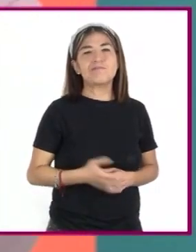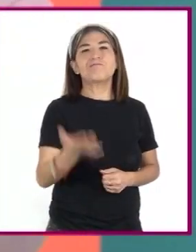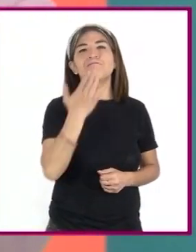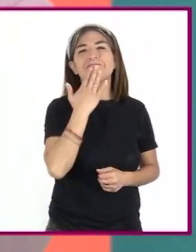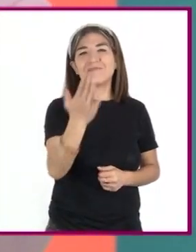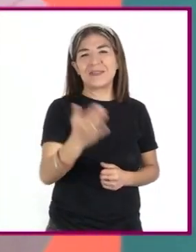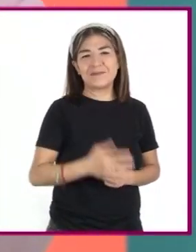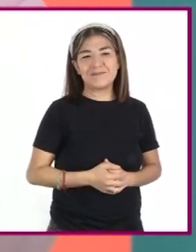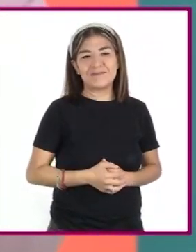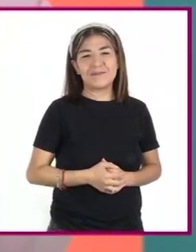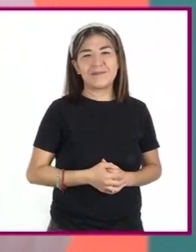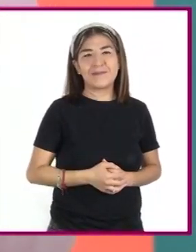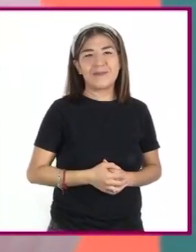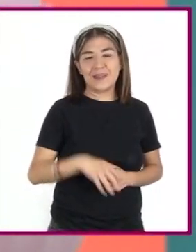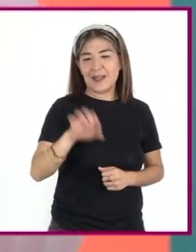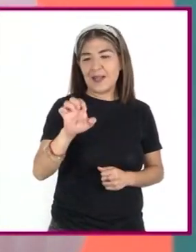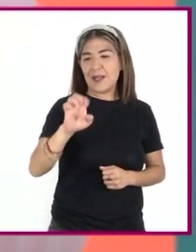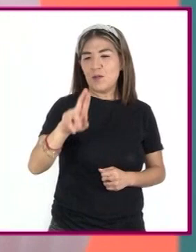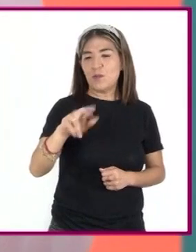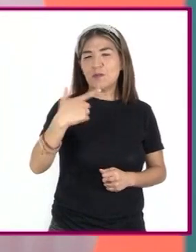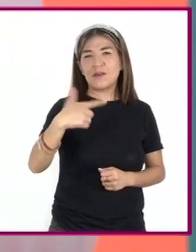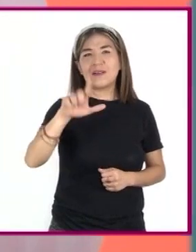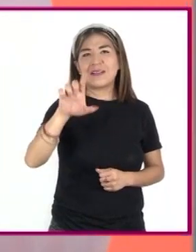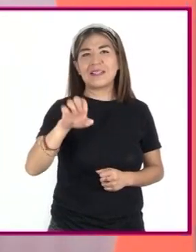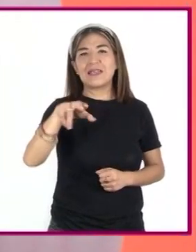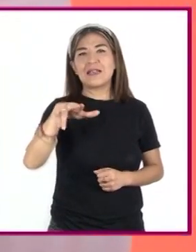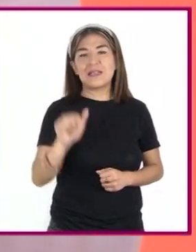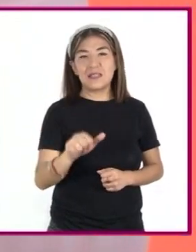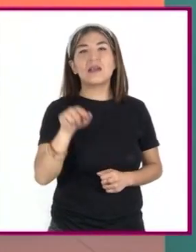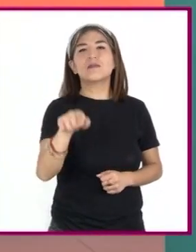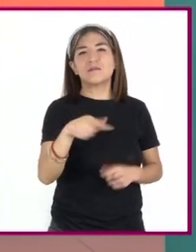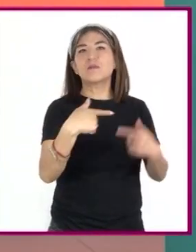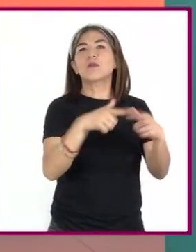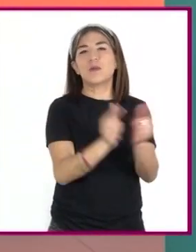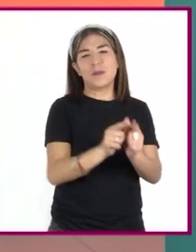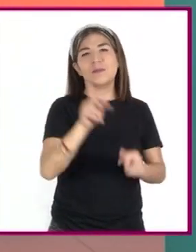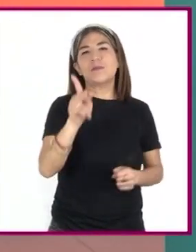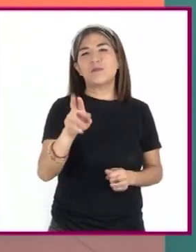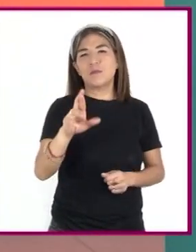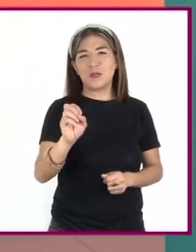Maravilloso, la euglena, que pertenece al reino Protista.